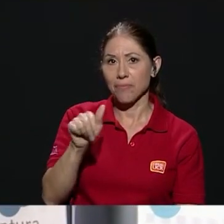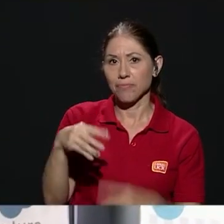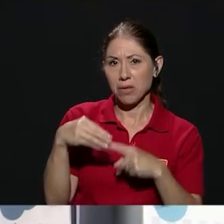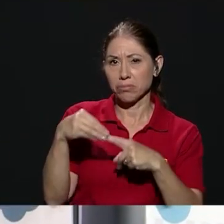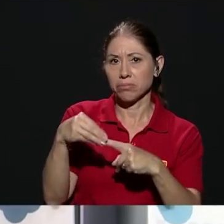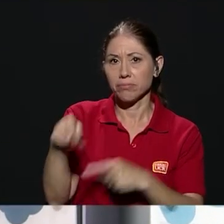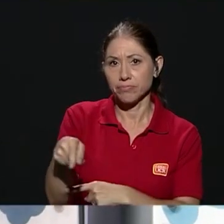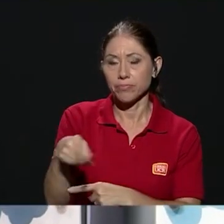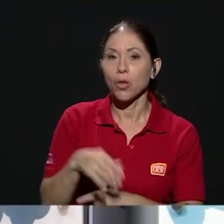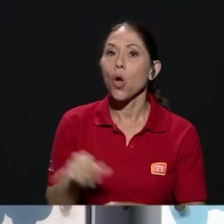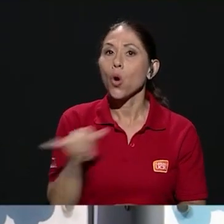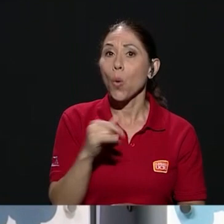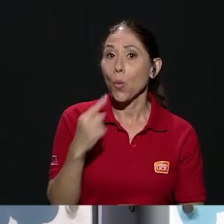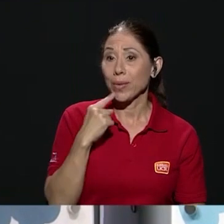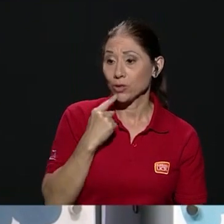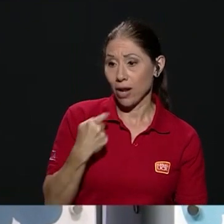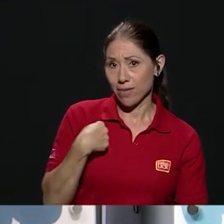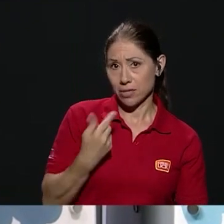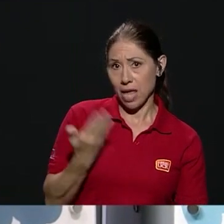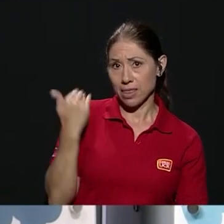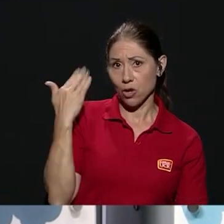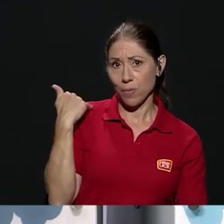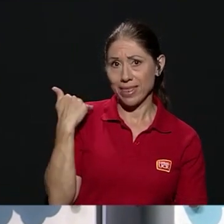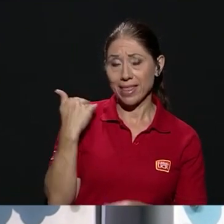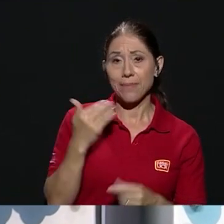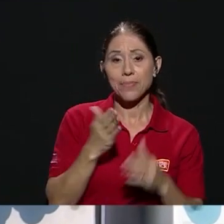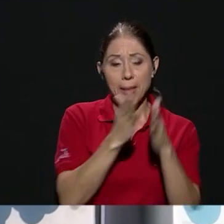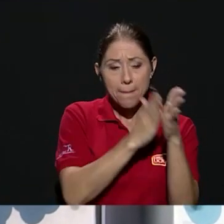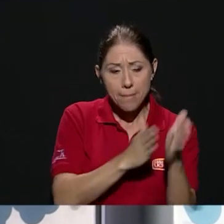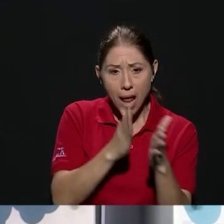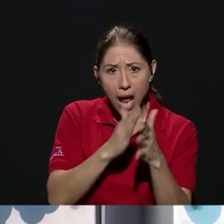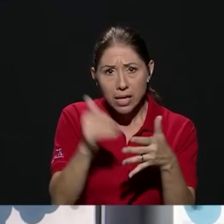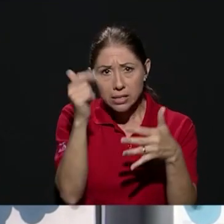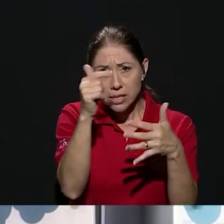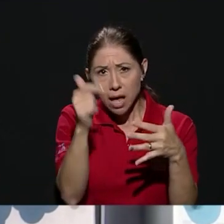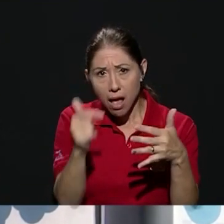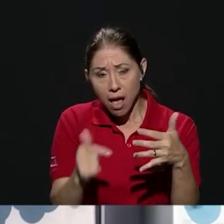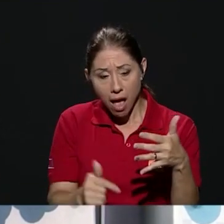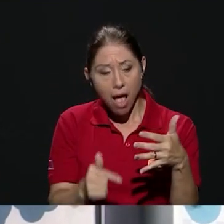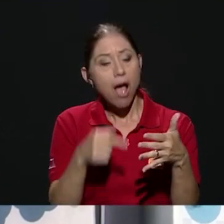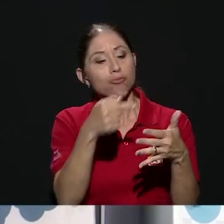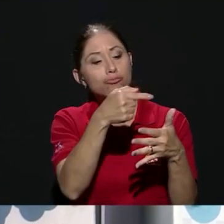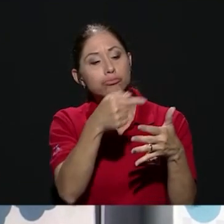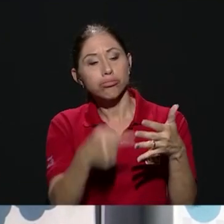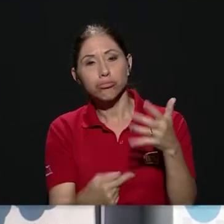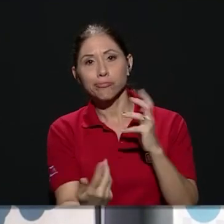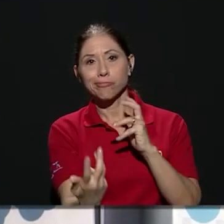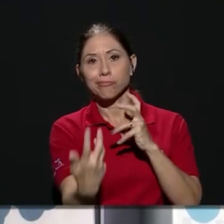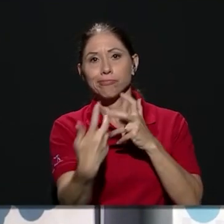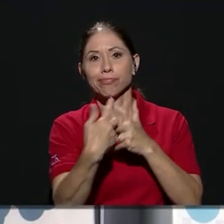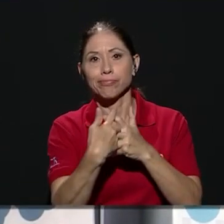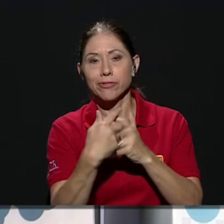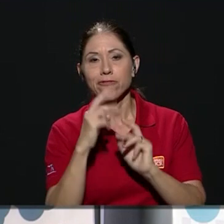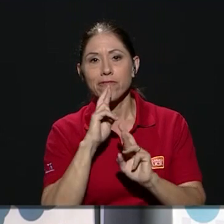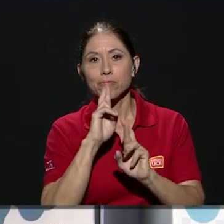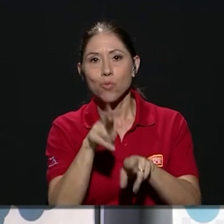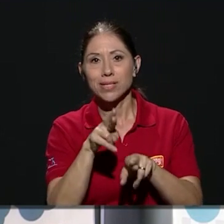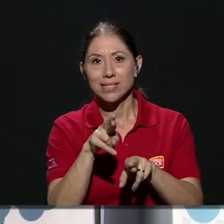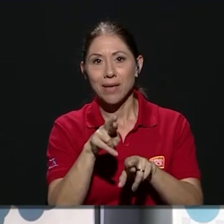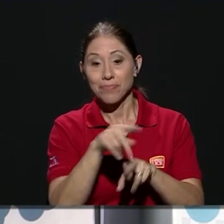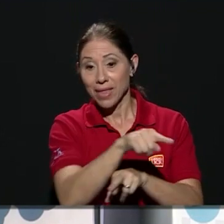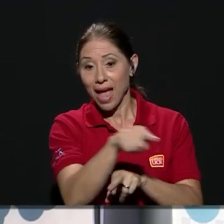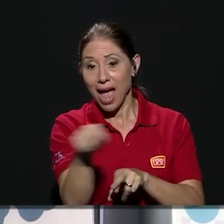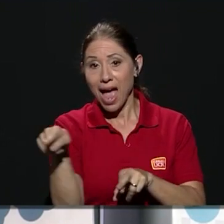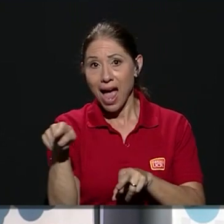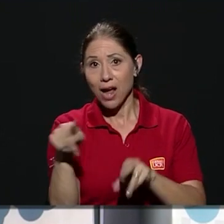planes, como lo mencionaba anteriormente, los planes se han diseñado dando respuesta a esas necesidades de